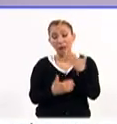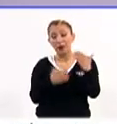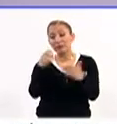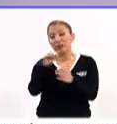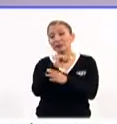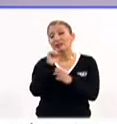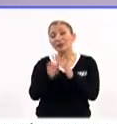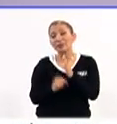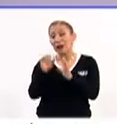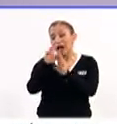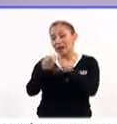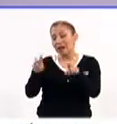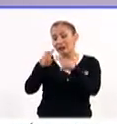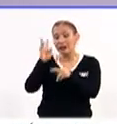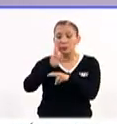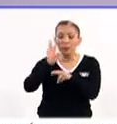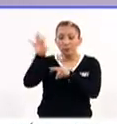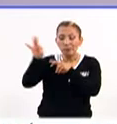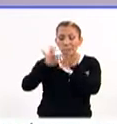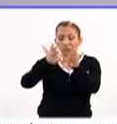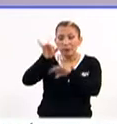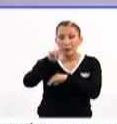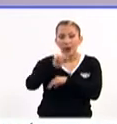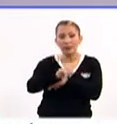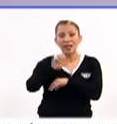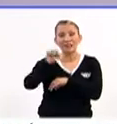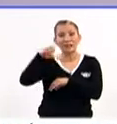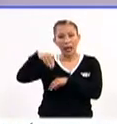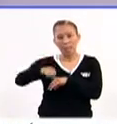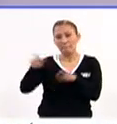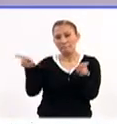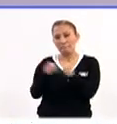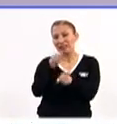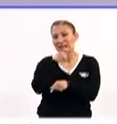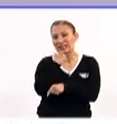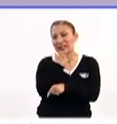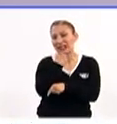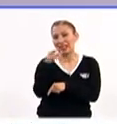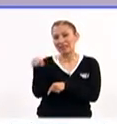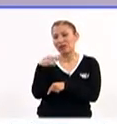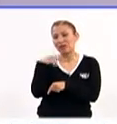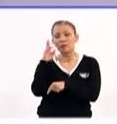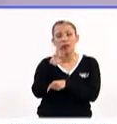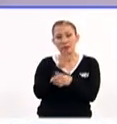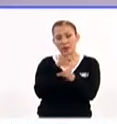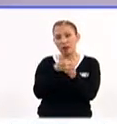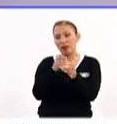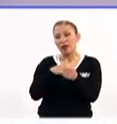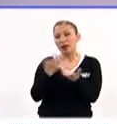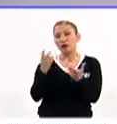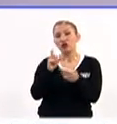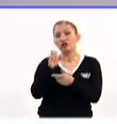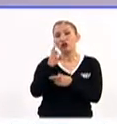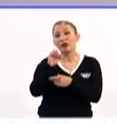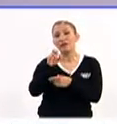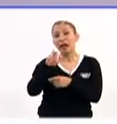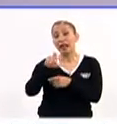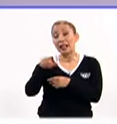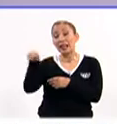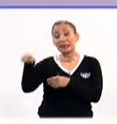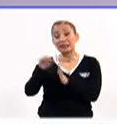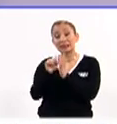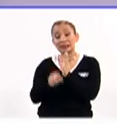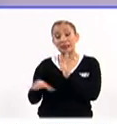avances del sistema de análisis de muestras de Marte, SAM, por sus siglas en inglés, el experimento en donde participa el doctor Rafael Navarro, y que es uno